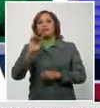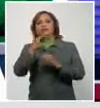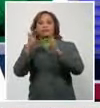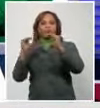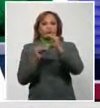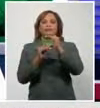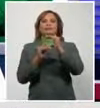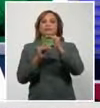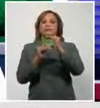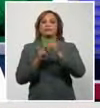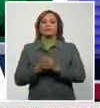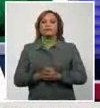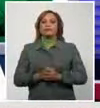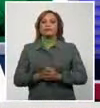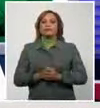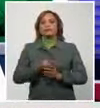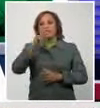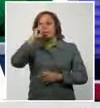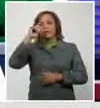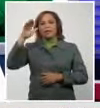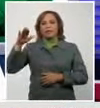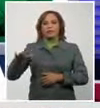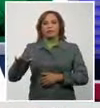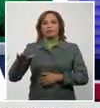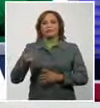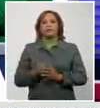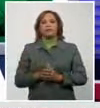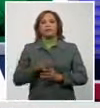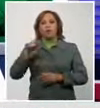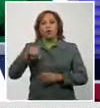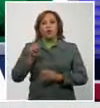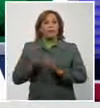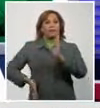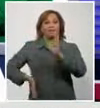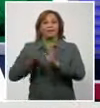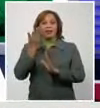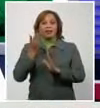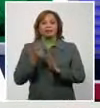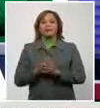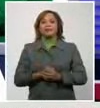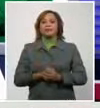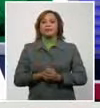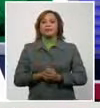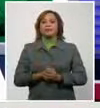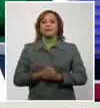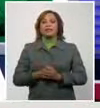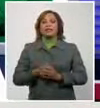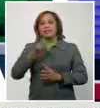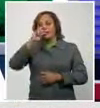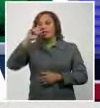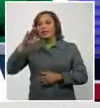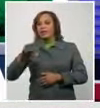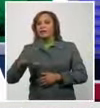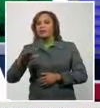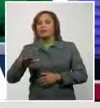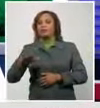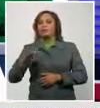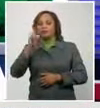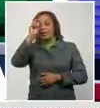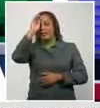edades pediátricas. Hoy la cifra más alta de niños en edades pediátricas